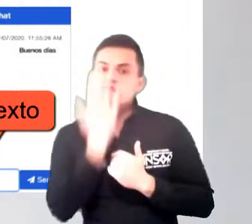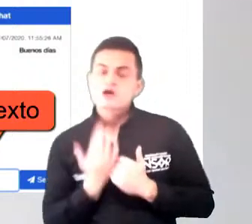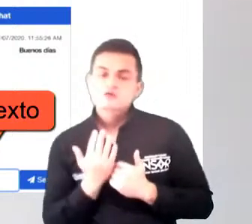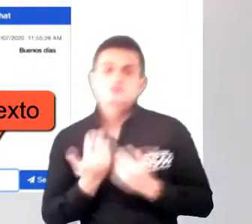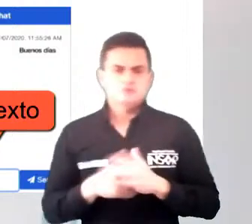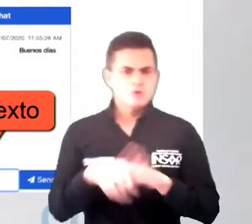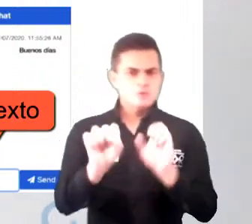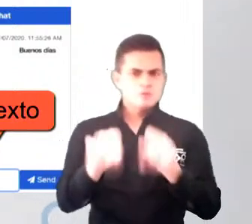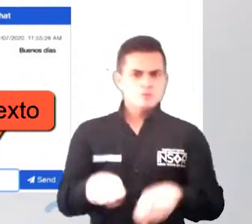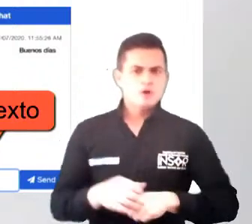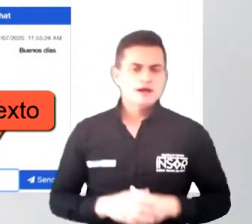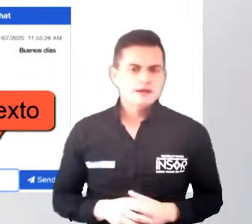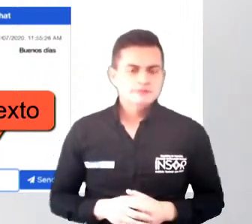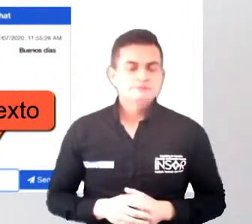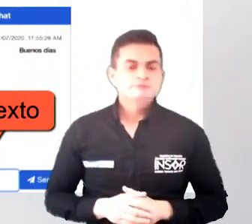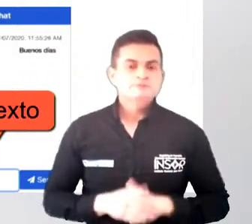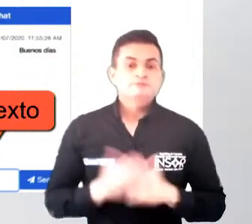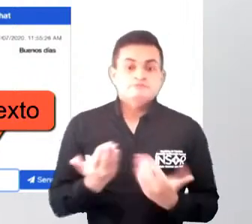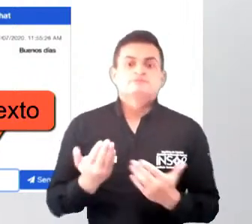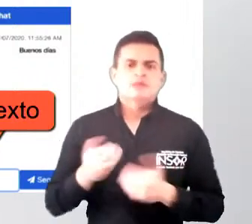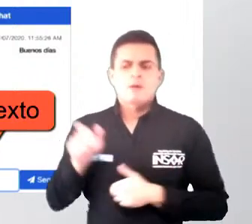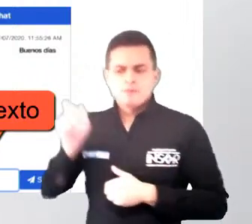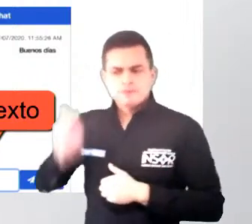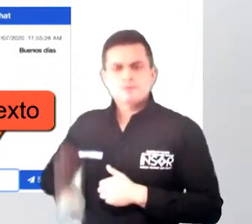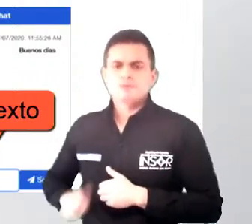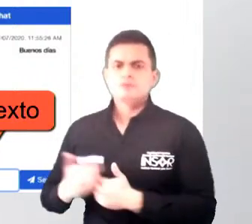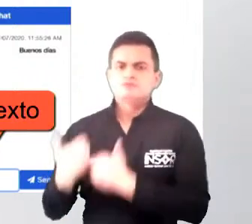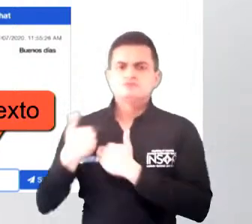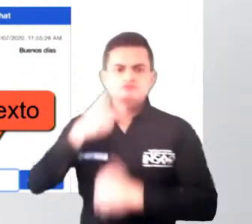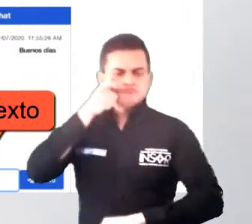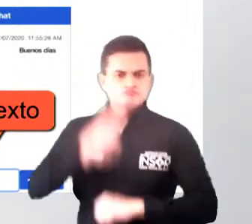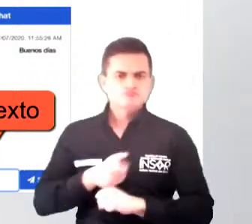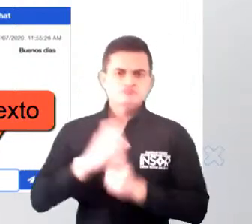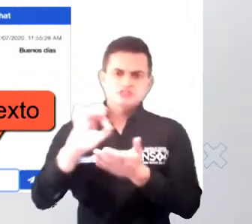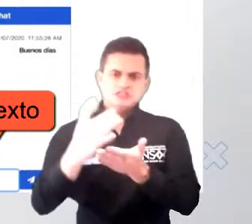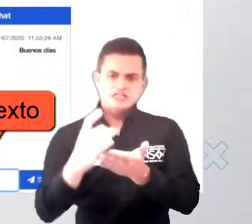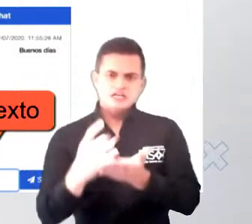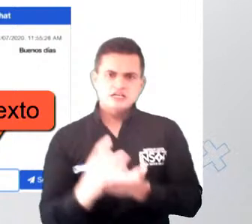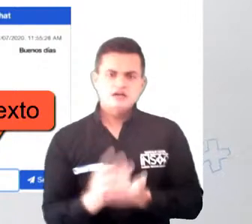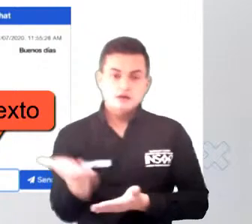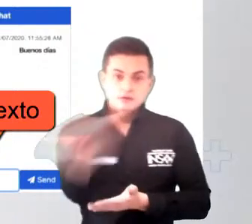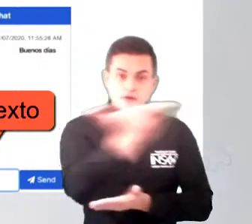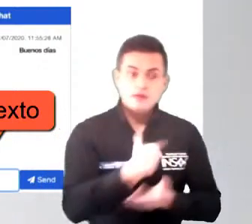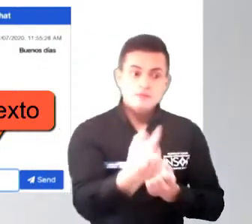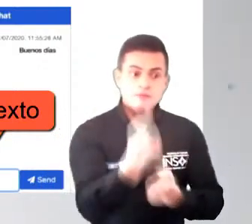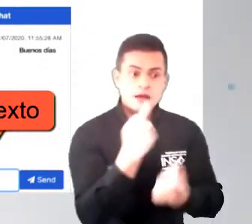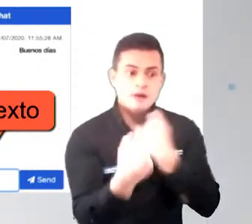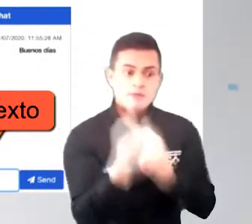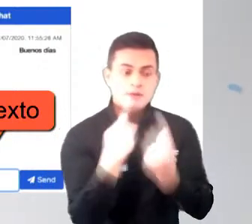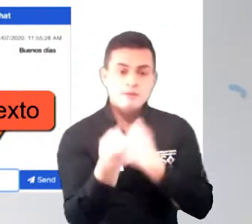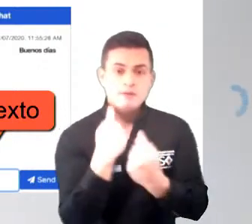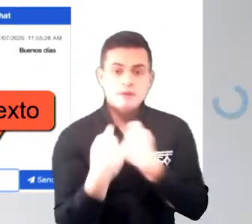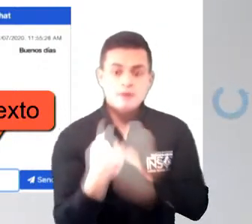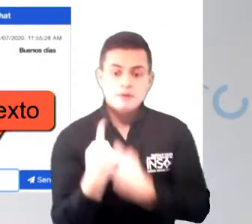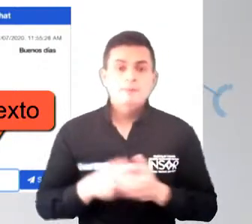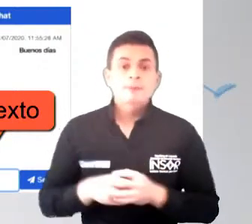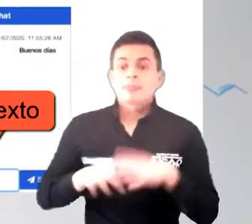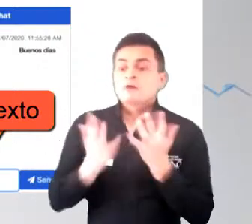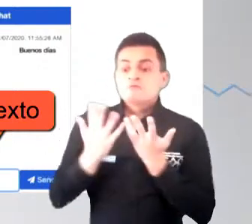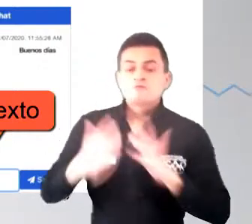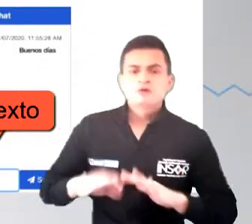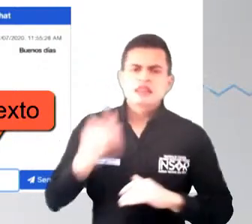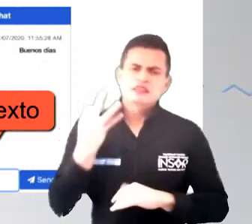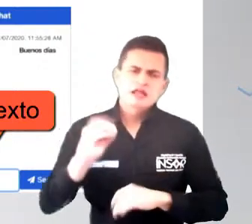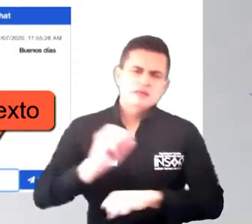quien esté pendiente de esos chats y recojamos, y durante la última media hora, 40 minutos,